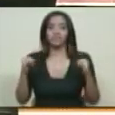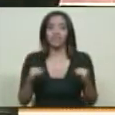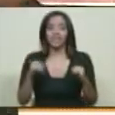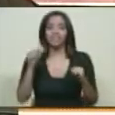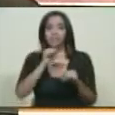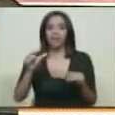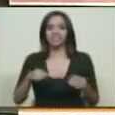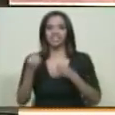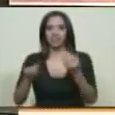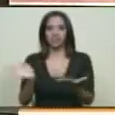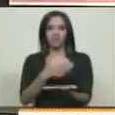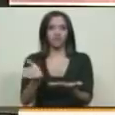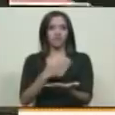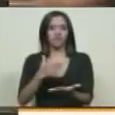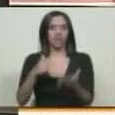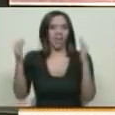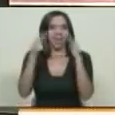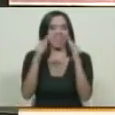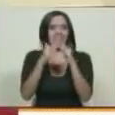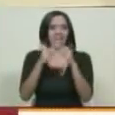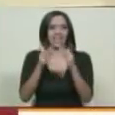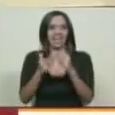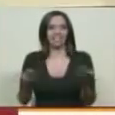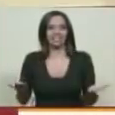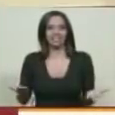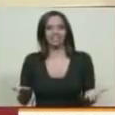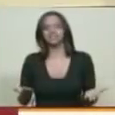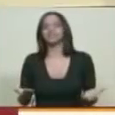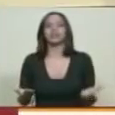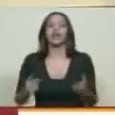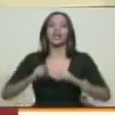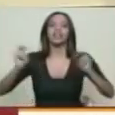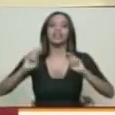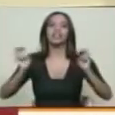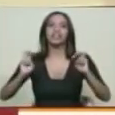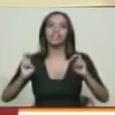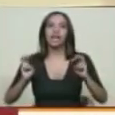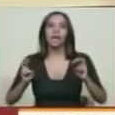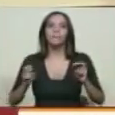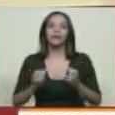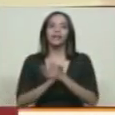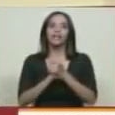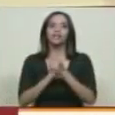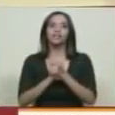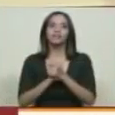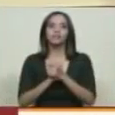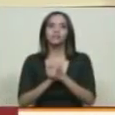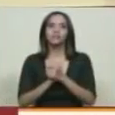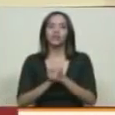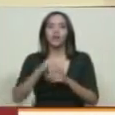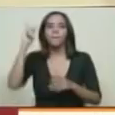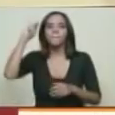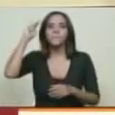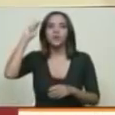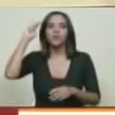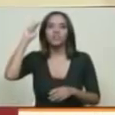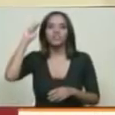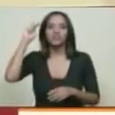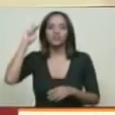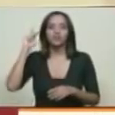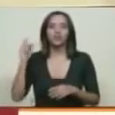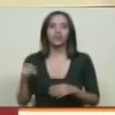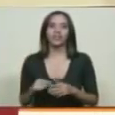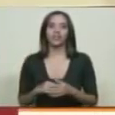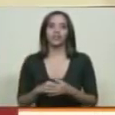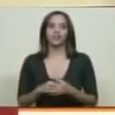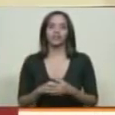se hacía su parrillita en la casa. La campaña fue... Por ejemplo, ahí el tema de la compañera profesora... Allá, el tema de las